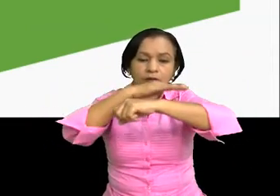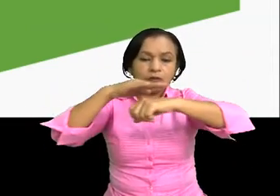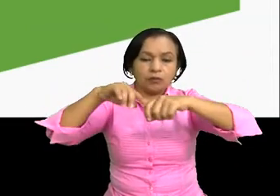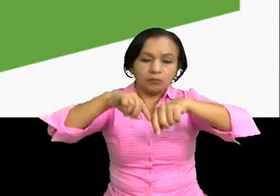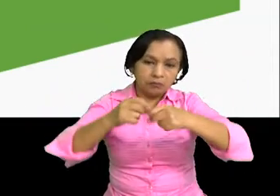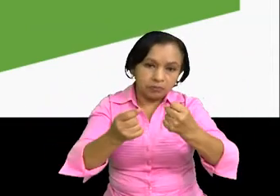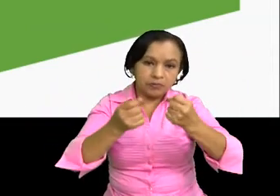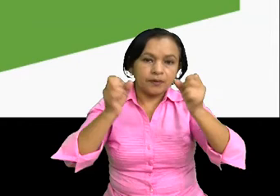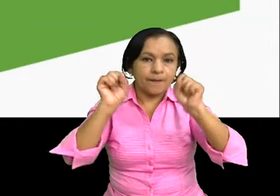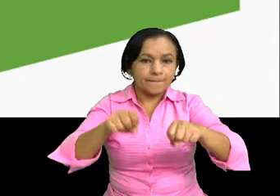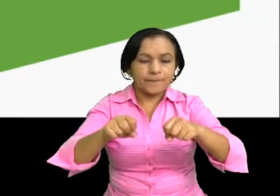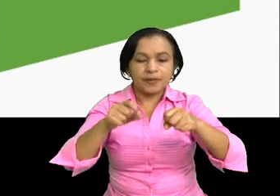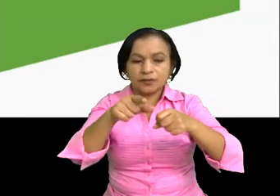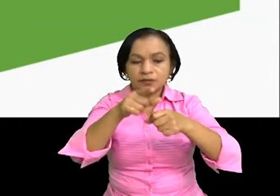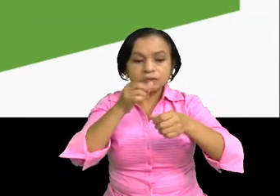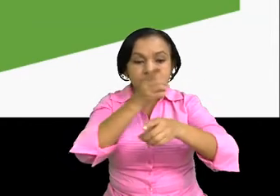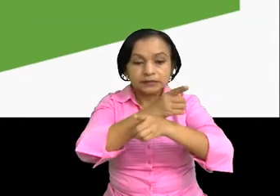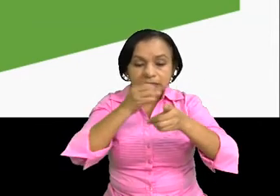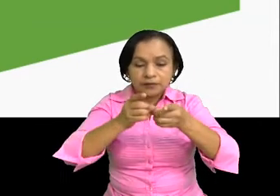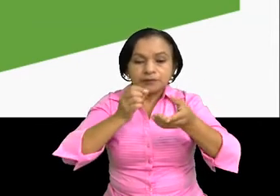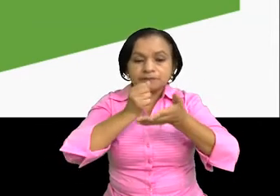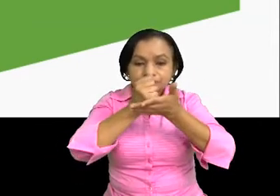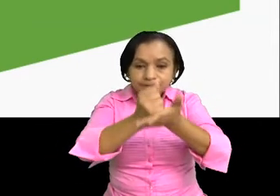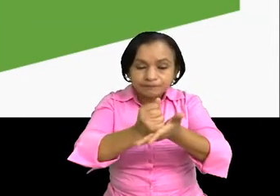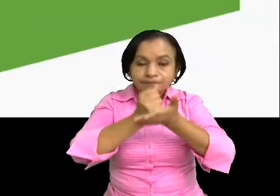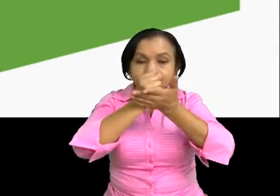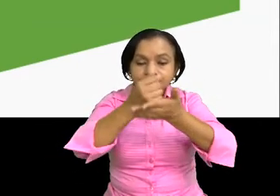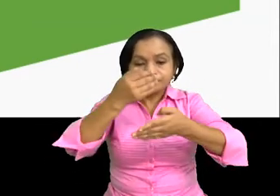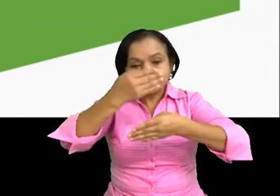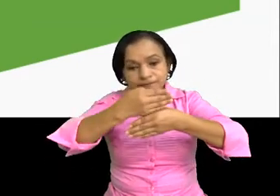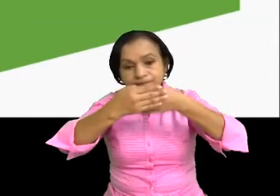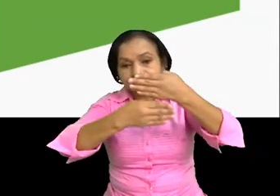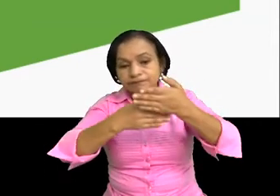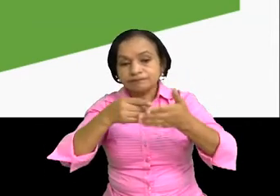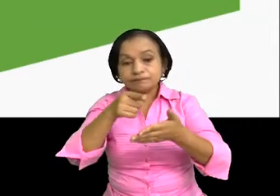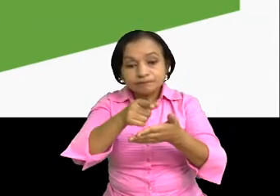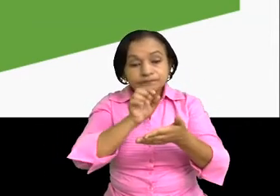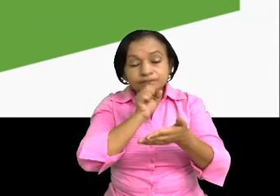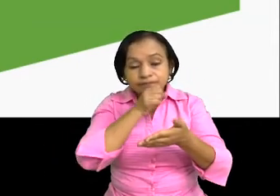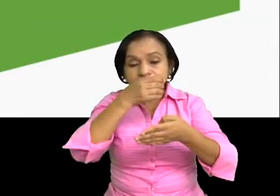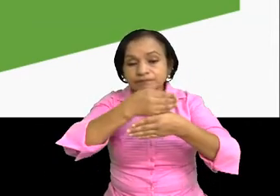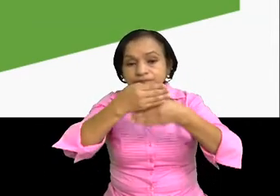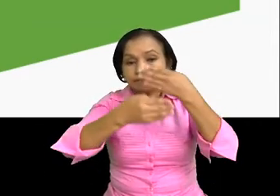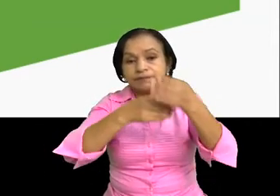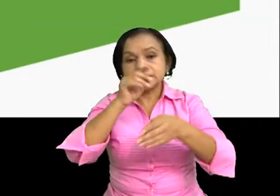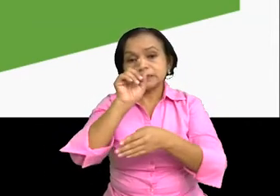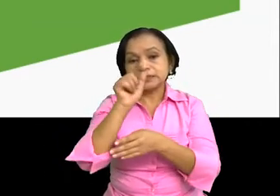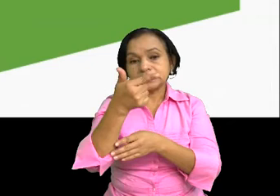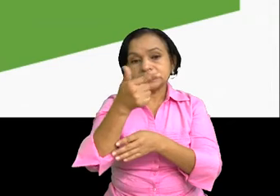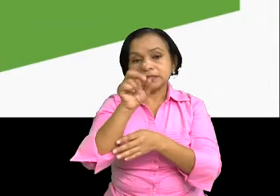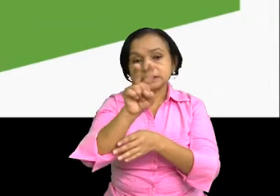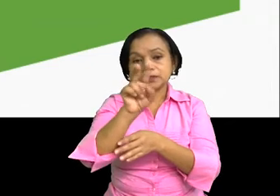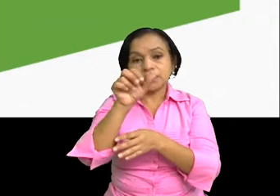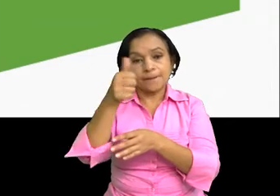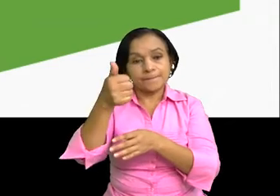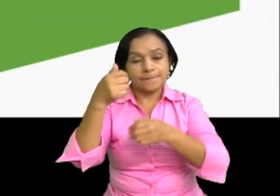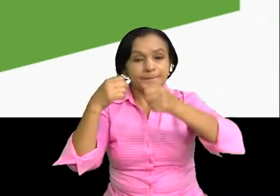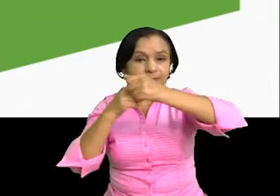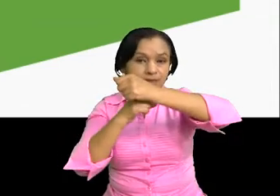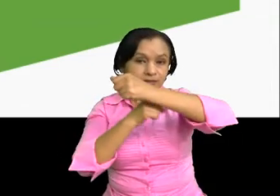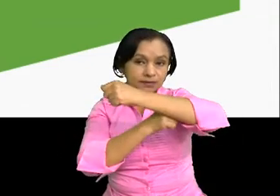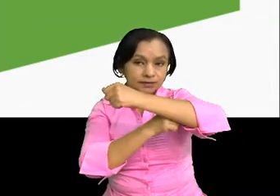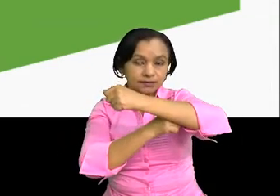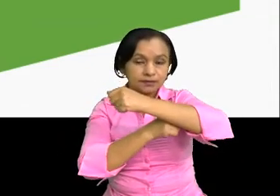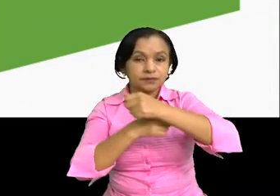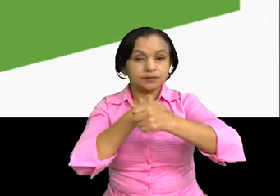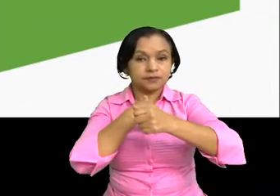futuro. Se mantienen en mantenimiento, se mantienen en reparación, 726 metros lineales de puentes, que son los